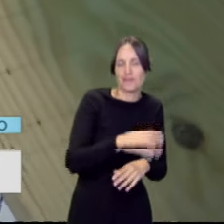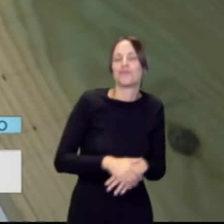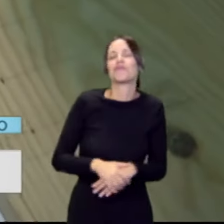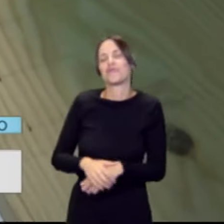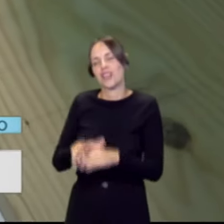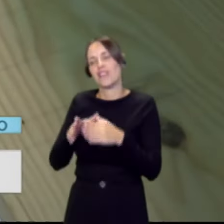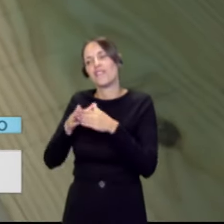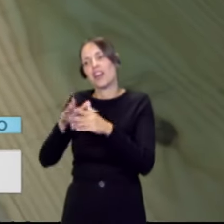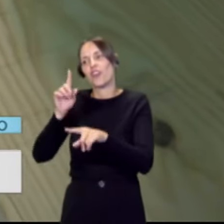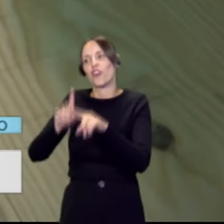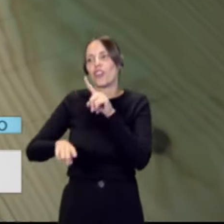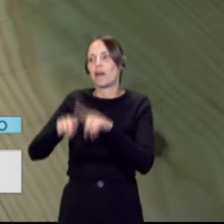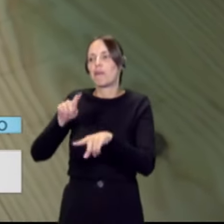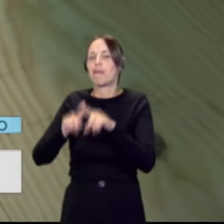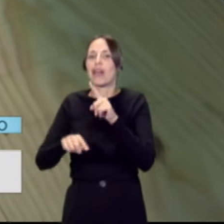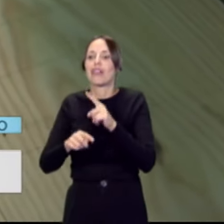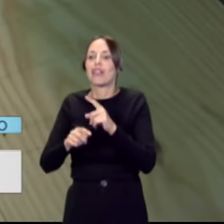que ver